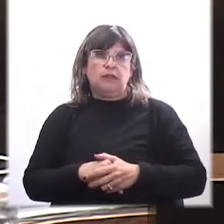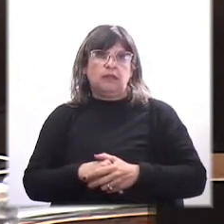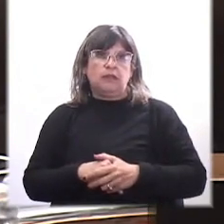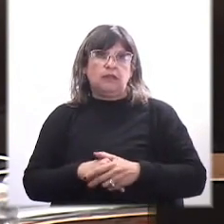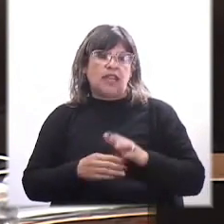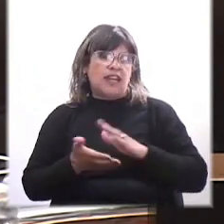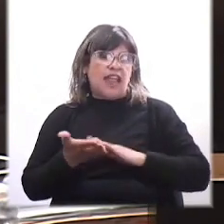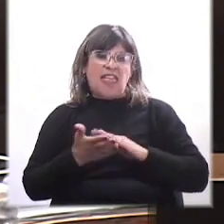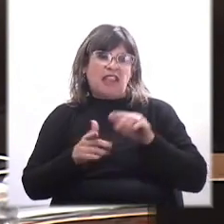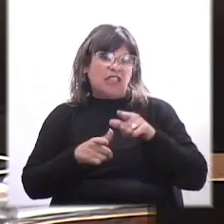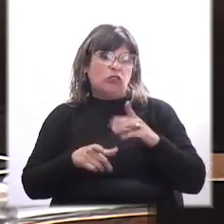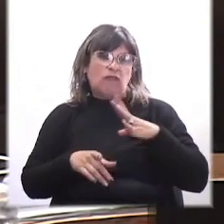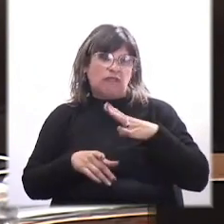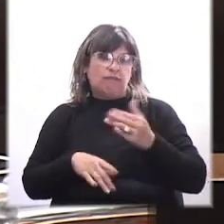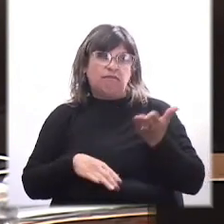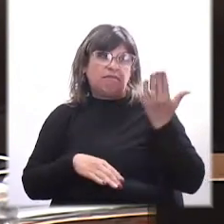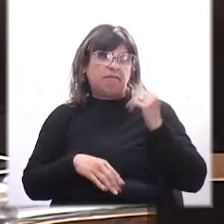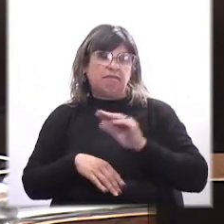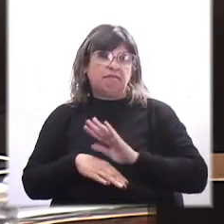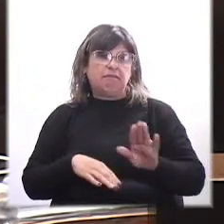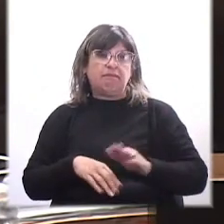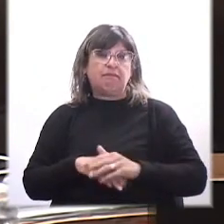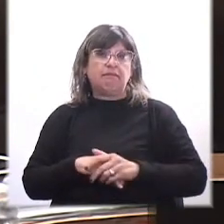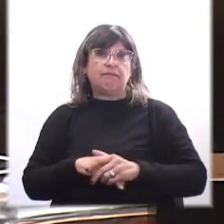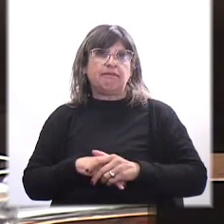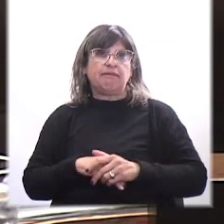Nada de esto existió.